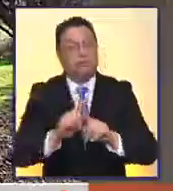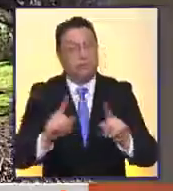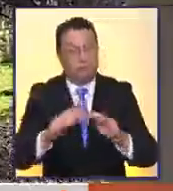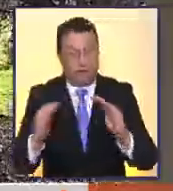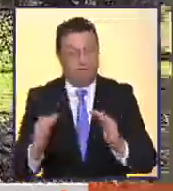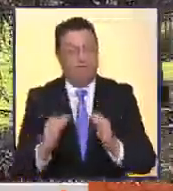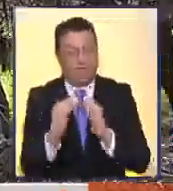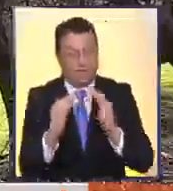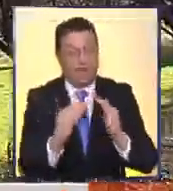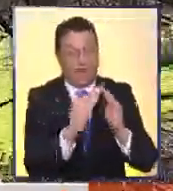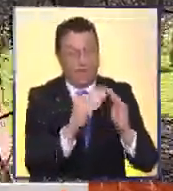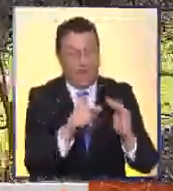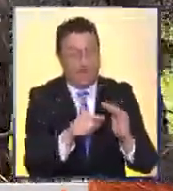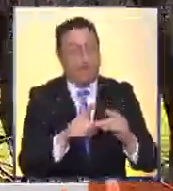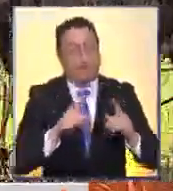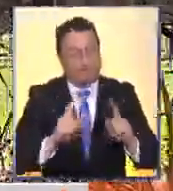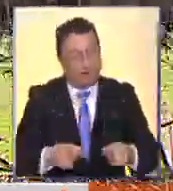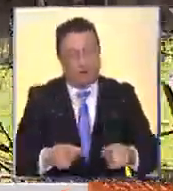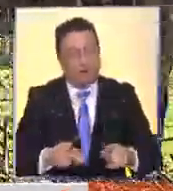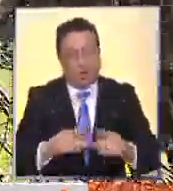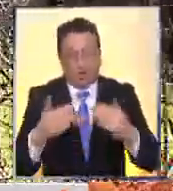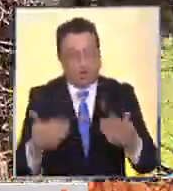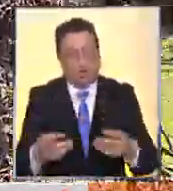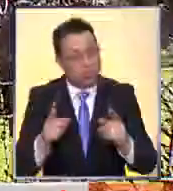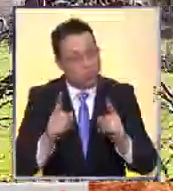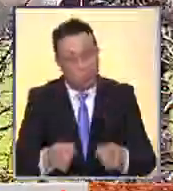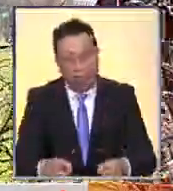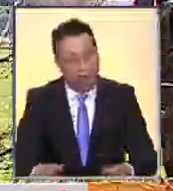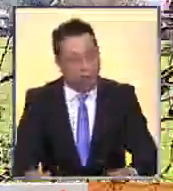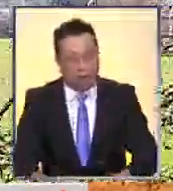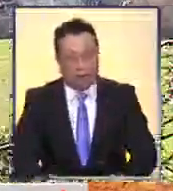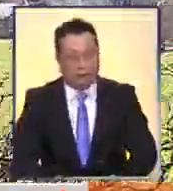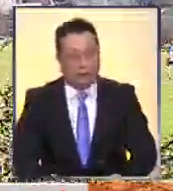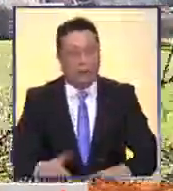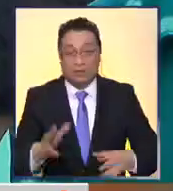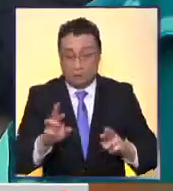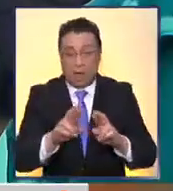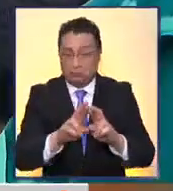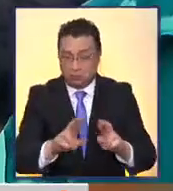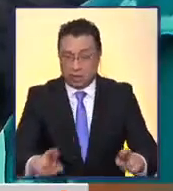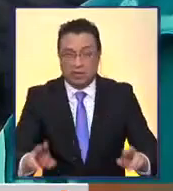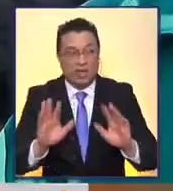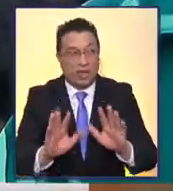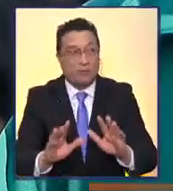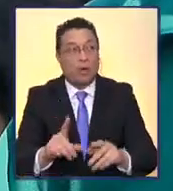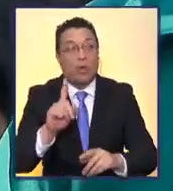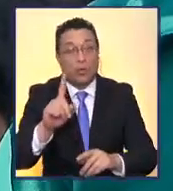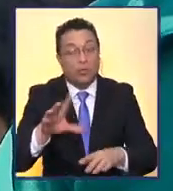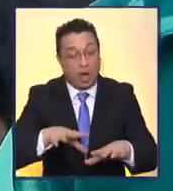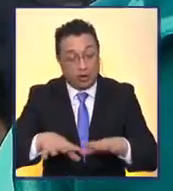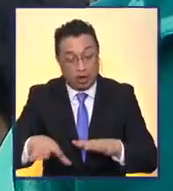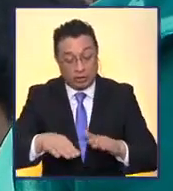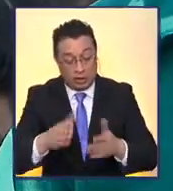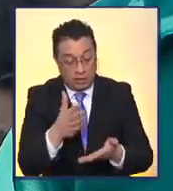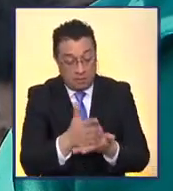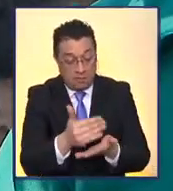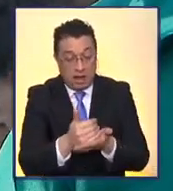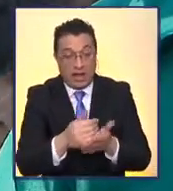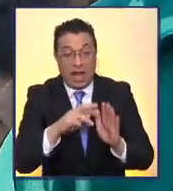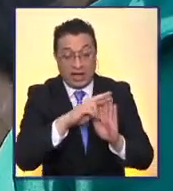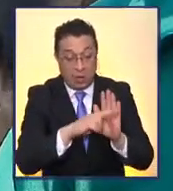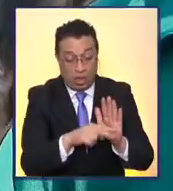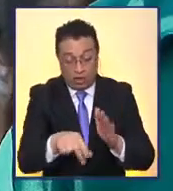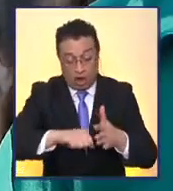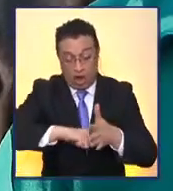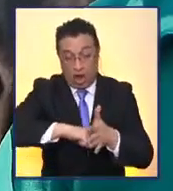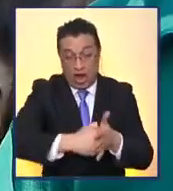se construirán y entregarán igual. Tranquilidad, porque una cosa es que el plano regulador quede congelado de aquí en adelante, pero